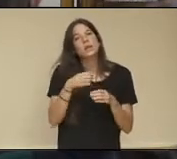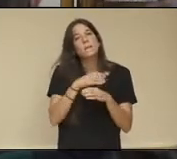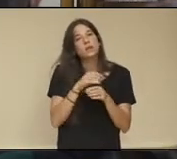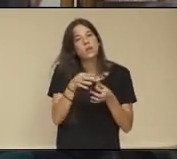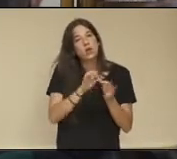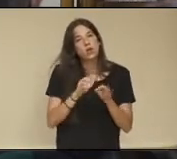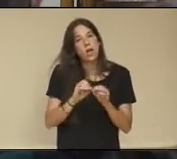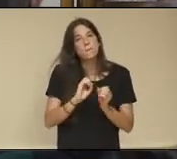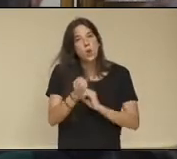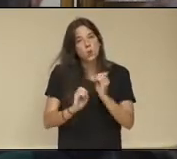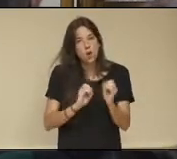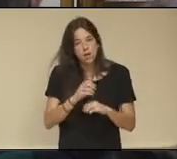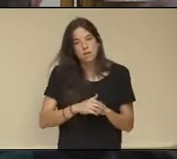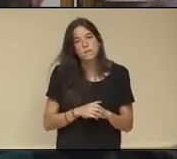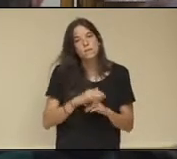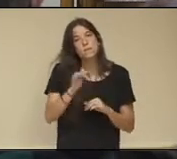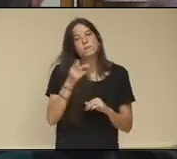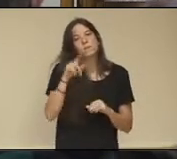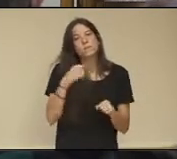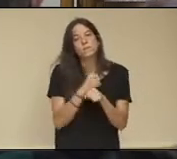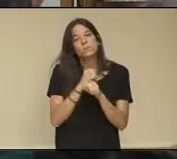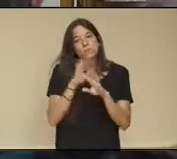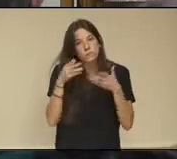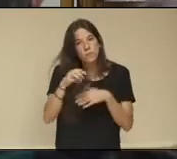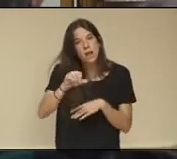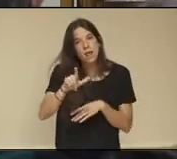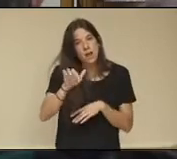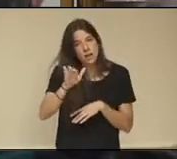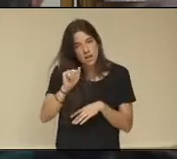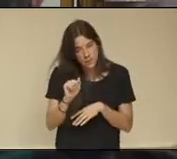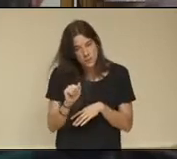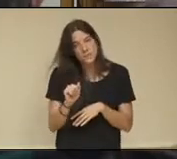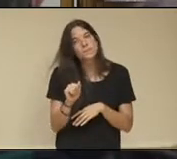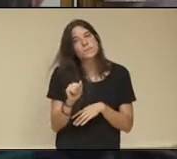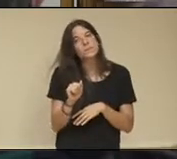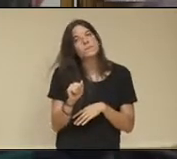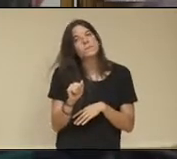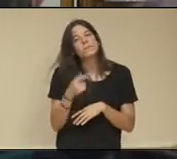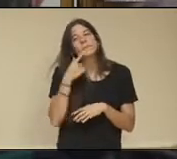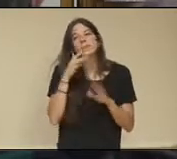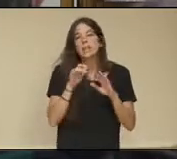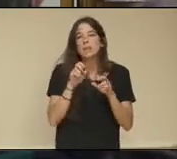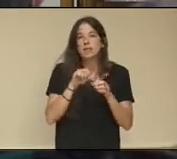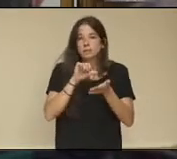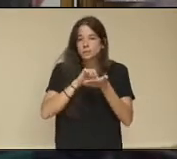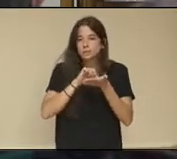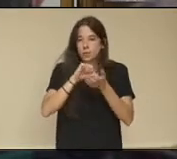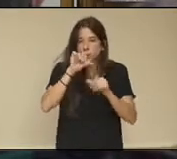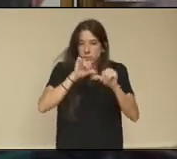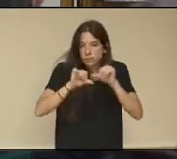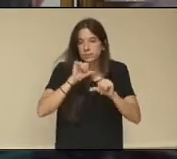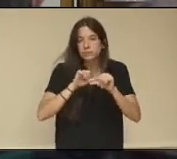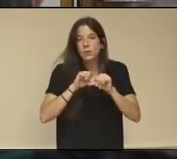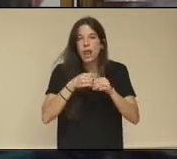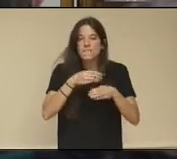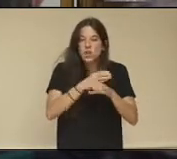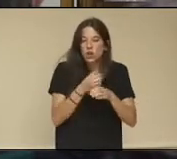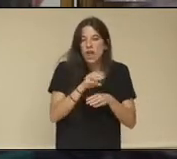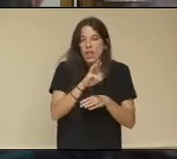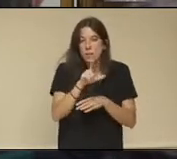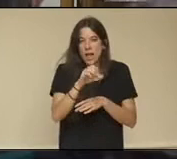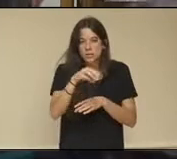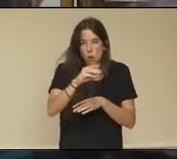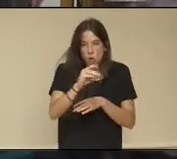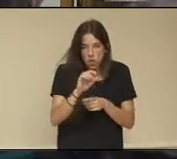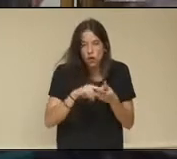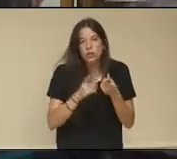Además, ha trabajado también en malaria, sobre todo en lo que es el cultivo, la biología del plasmodio, la respuesta